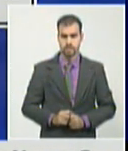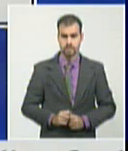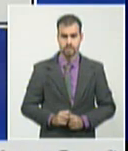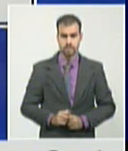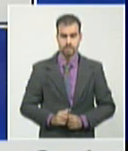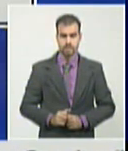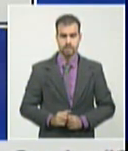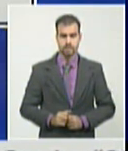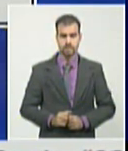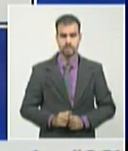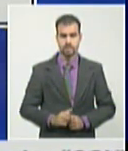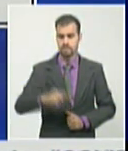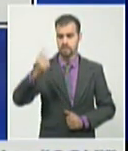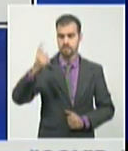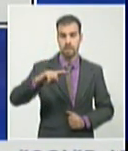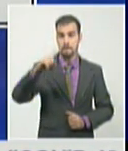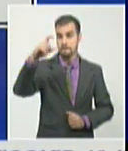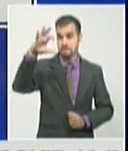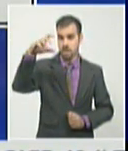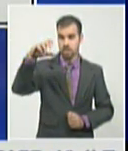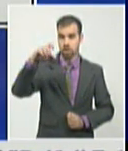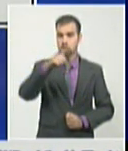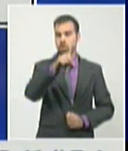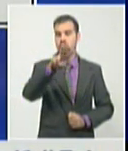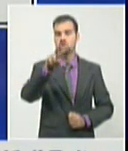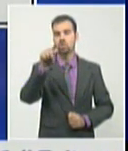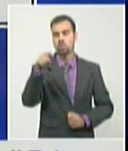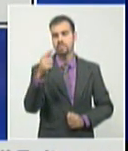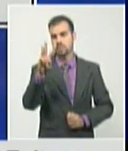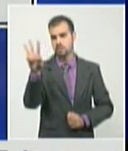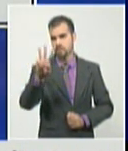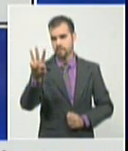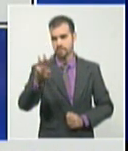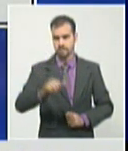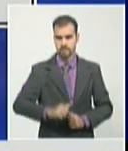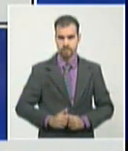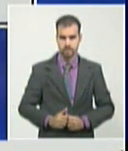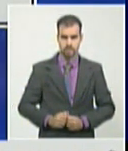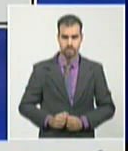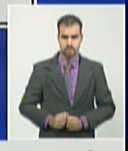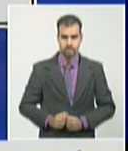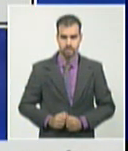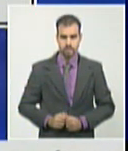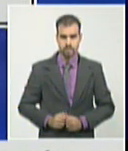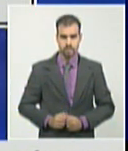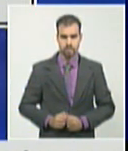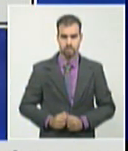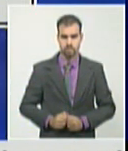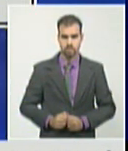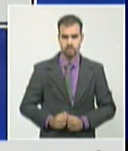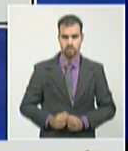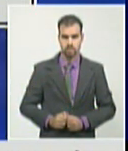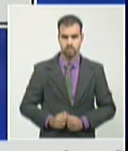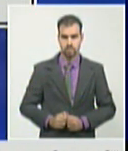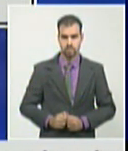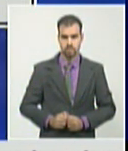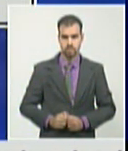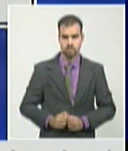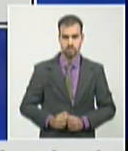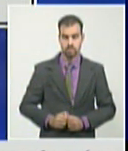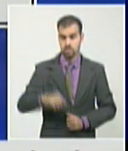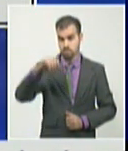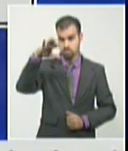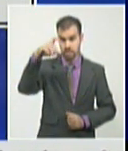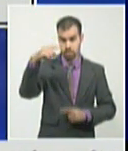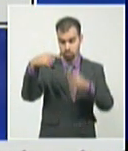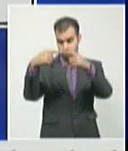pinar del río 12,33 de ahí para abajo un municipio especial